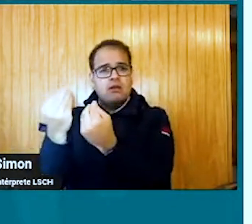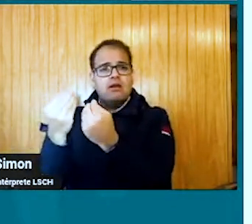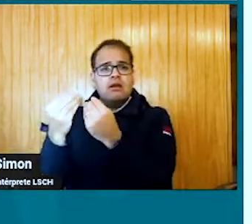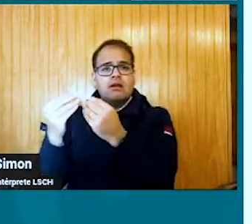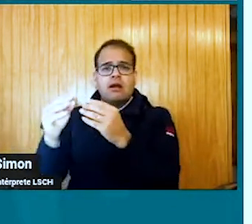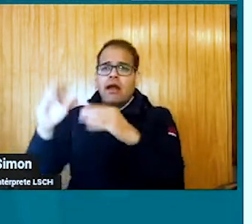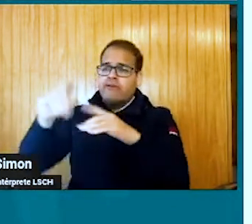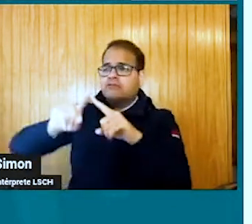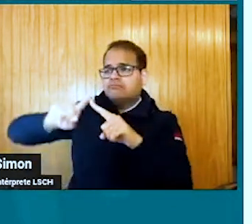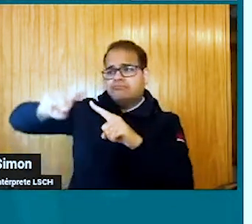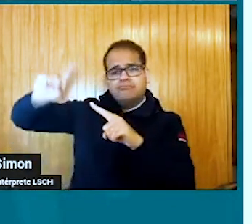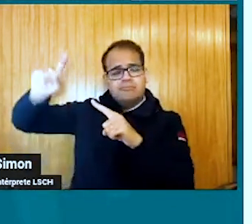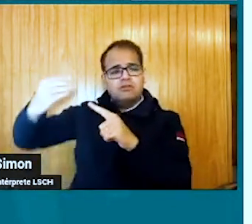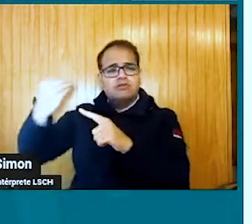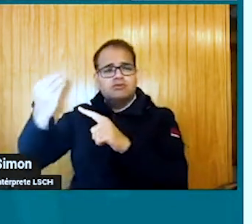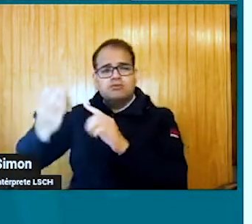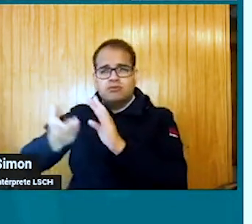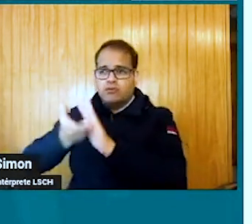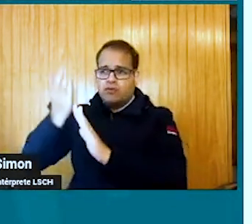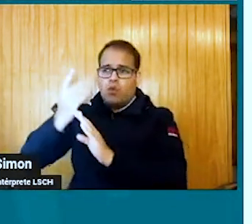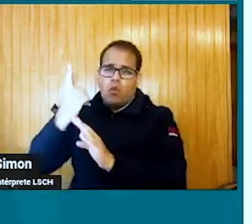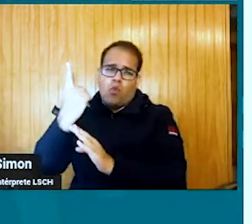de temperatura 1 o 2 grados,